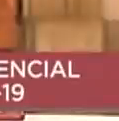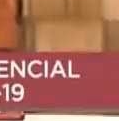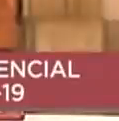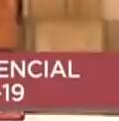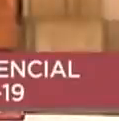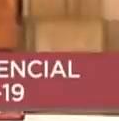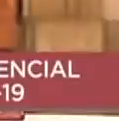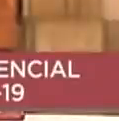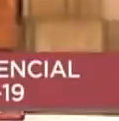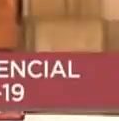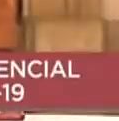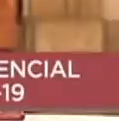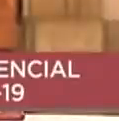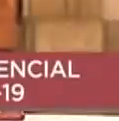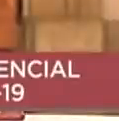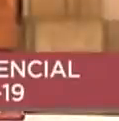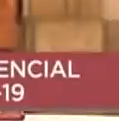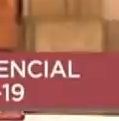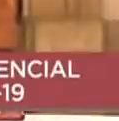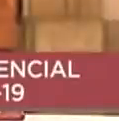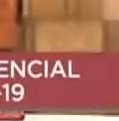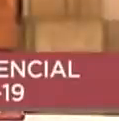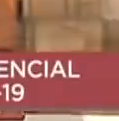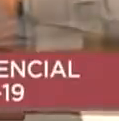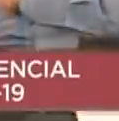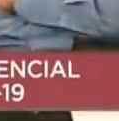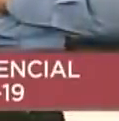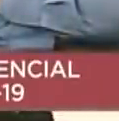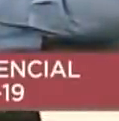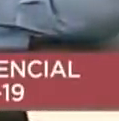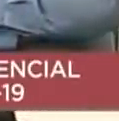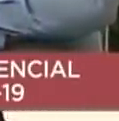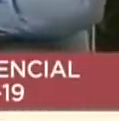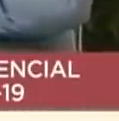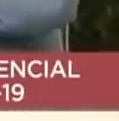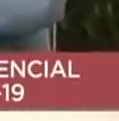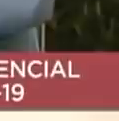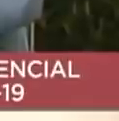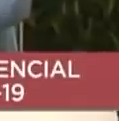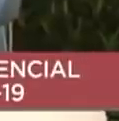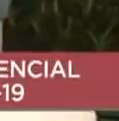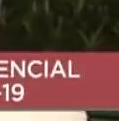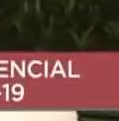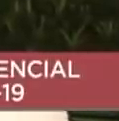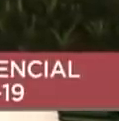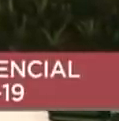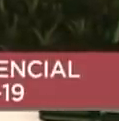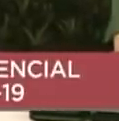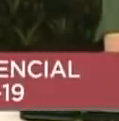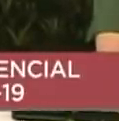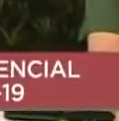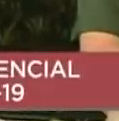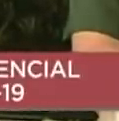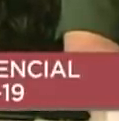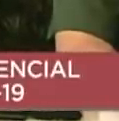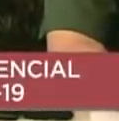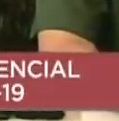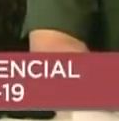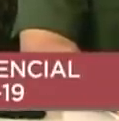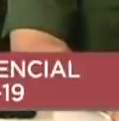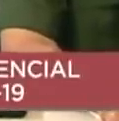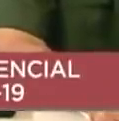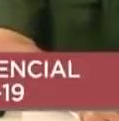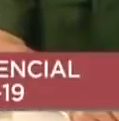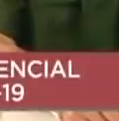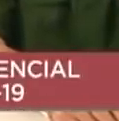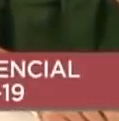agradecemos todo el trabajo, desprendimiento de los médicos, médicas cubanas, el personal de salud